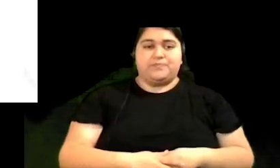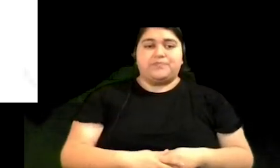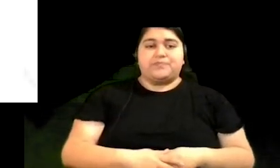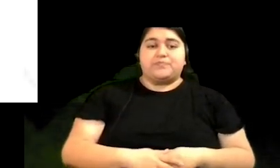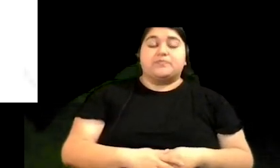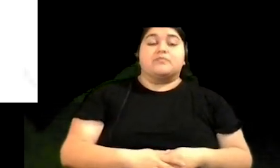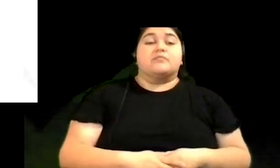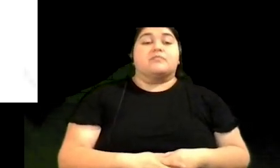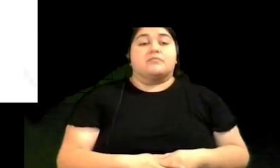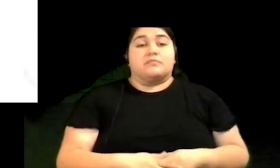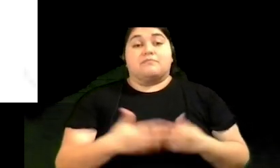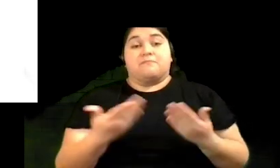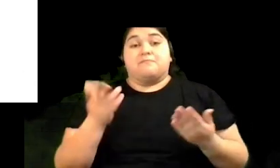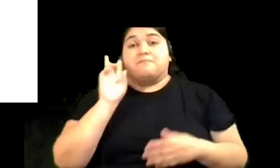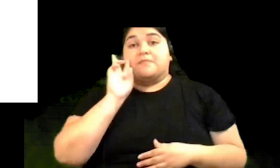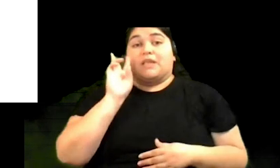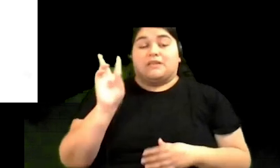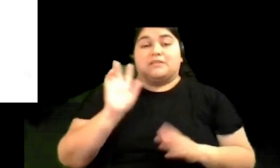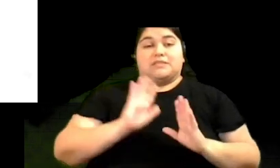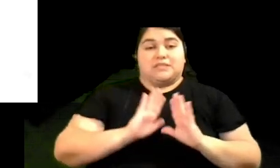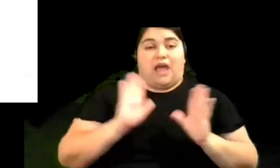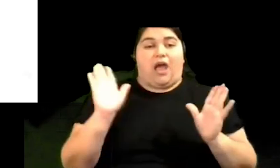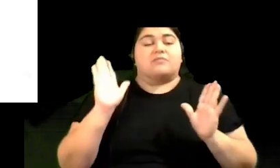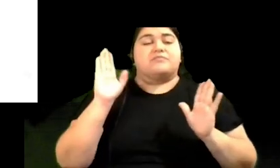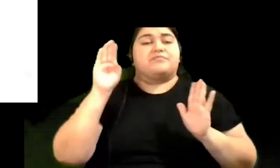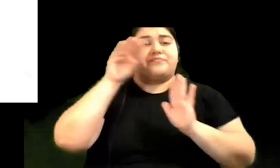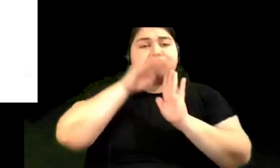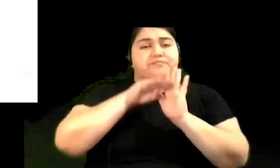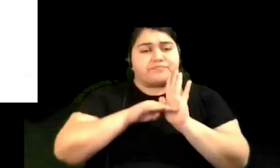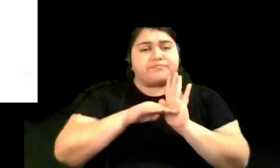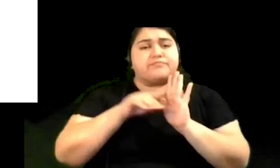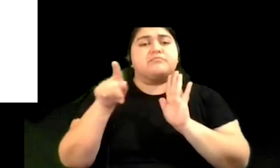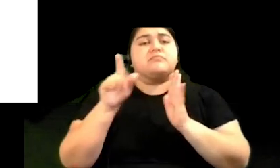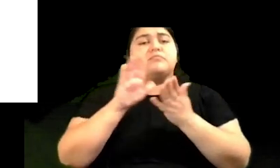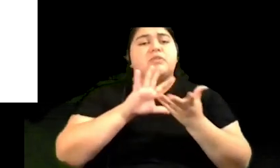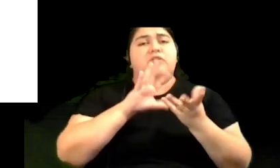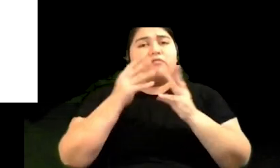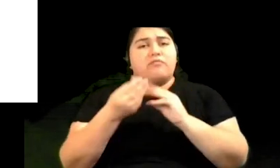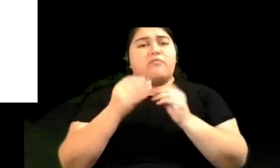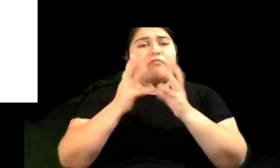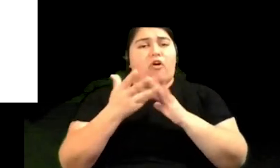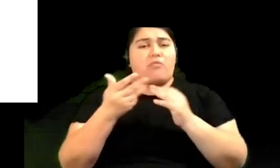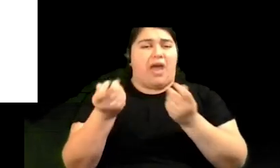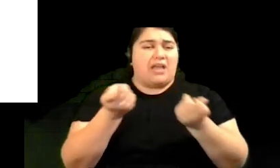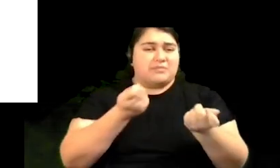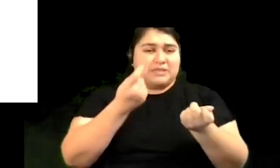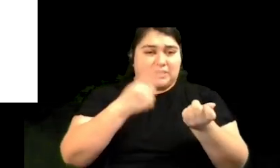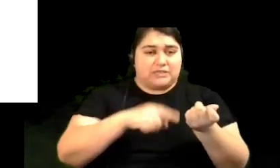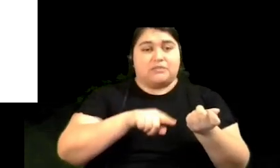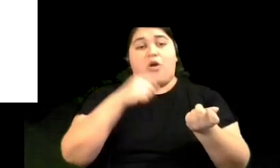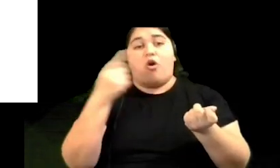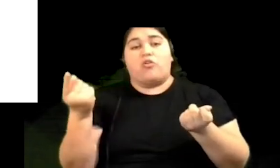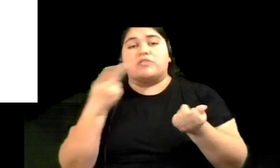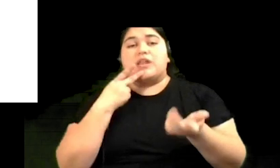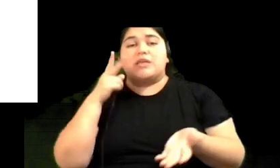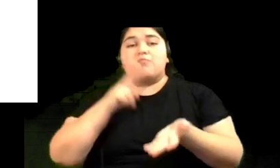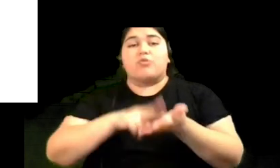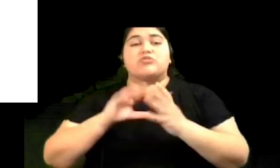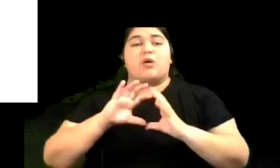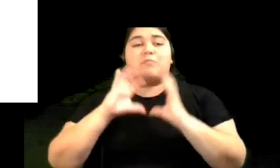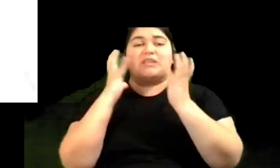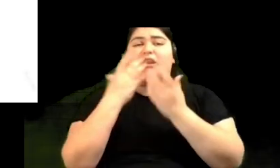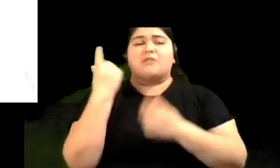Entonces, vimos el enfoque de la existencia de los mecanismos administrativos y entramos en los impuestos ambientales. Los impuestos pueden